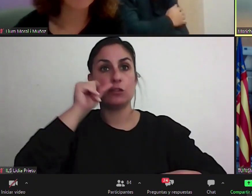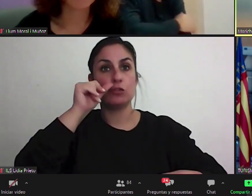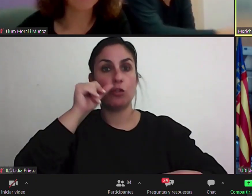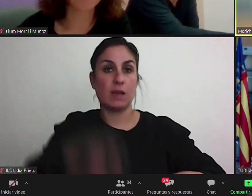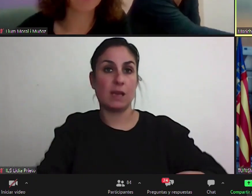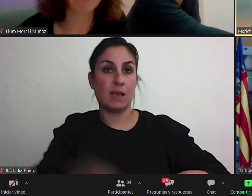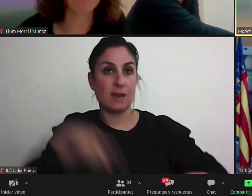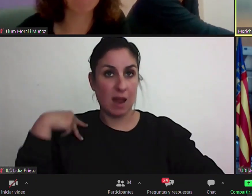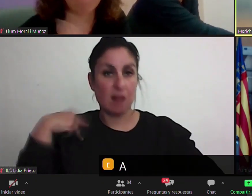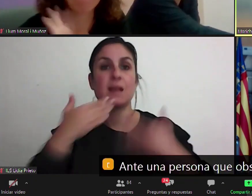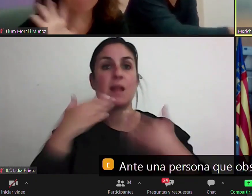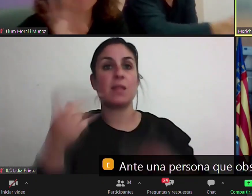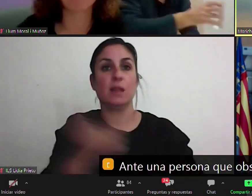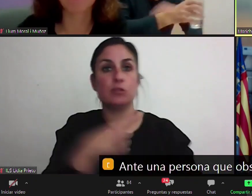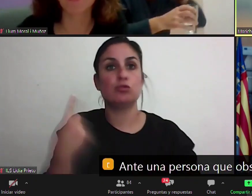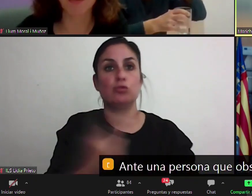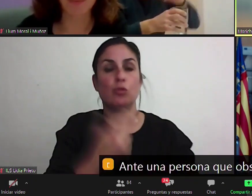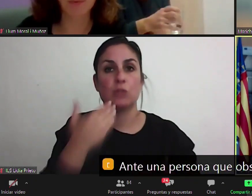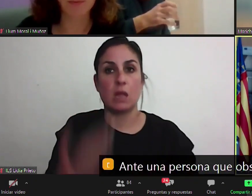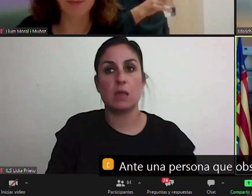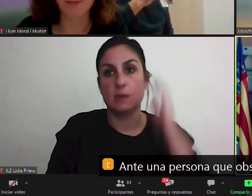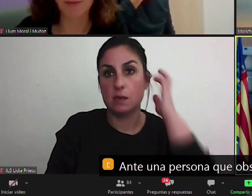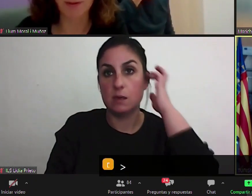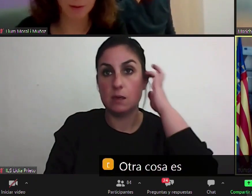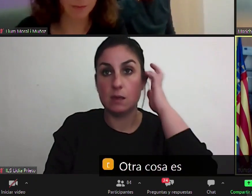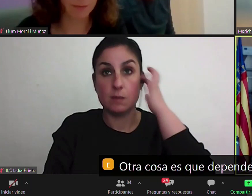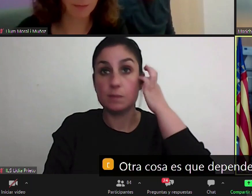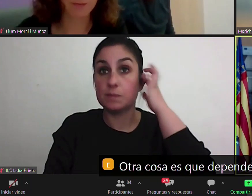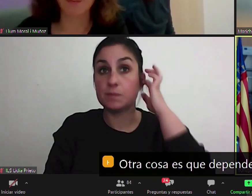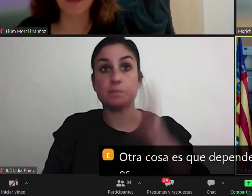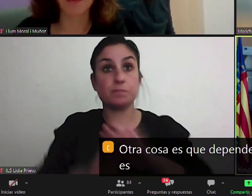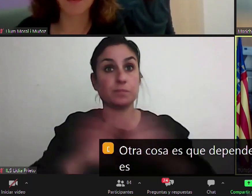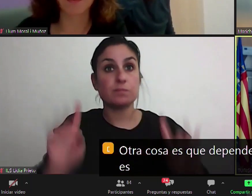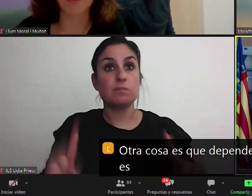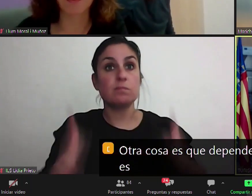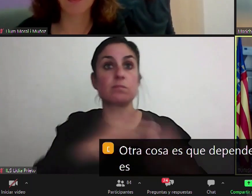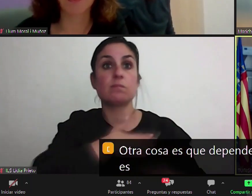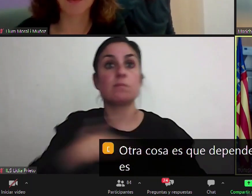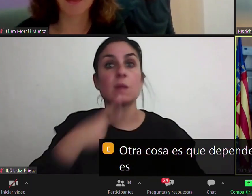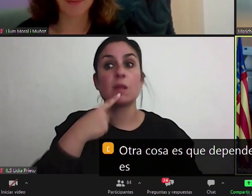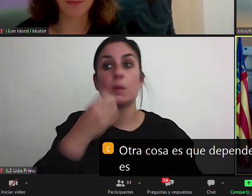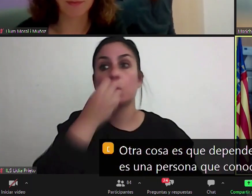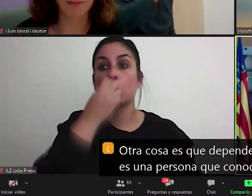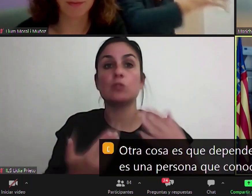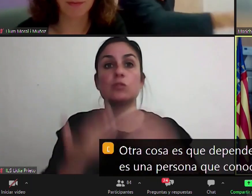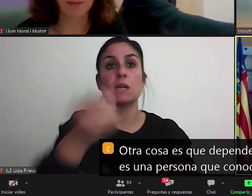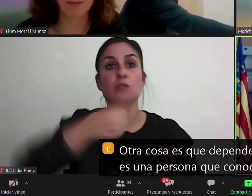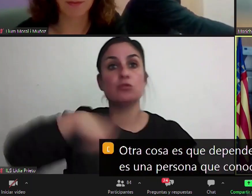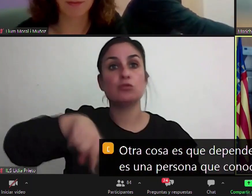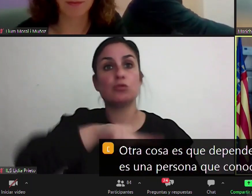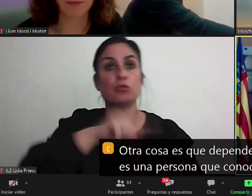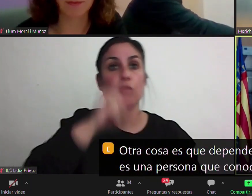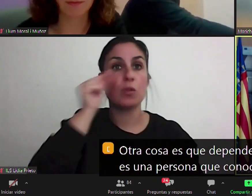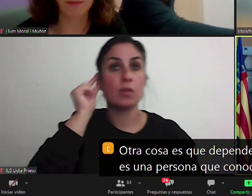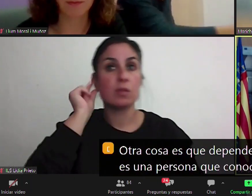participantes y asistentes. Gracias. Pues nada, en primer lugar, buenos días a todos y todas. Agradecer a todos ustedes que han